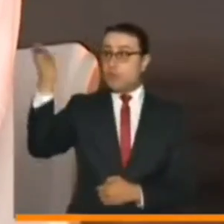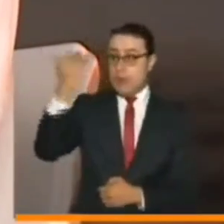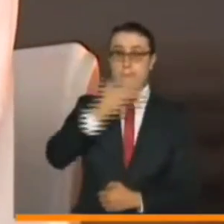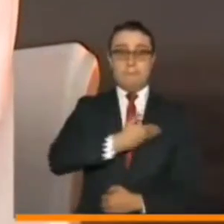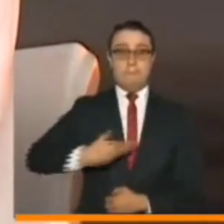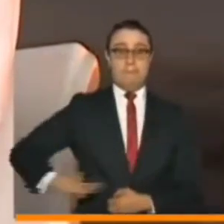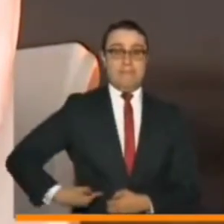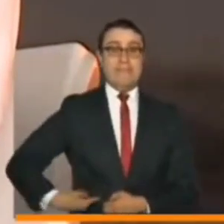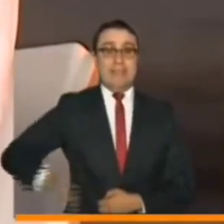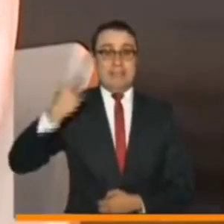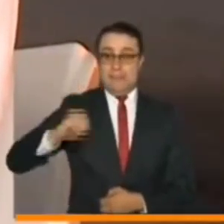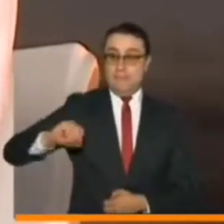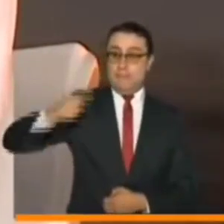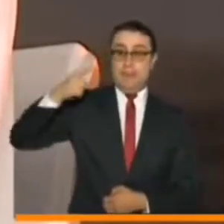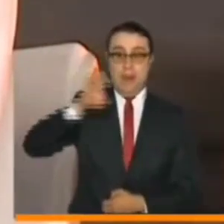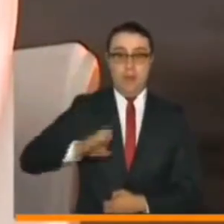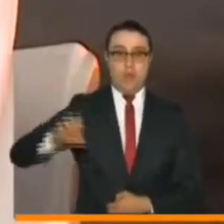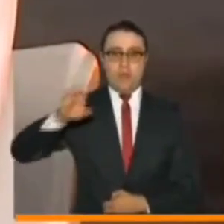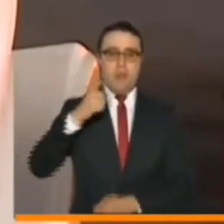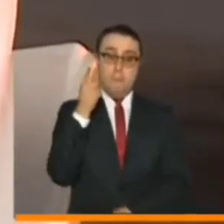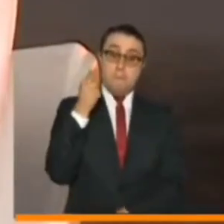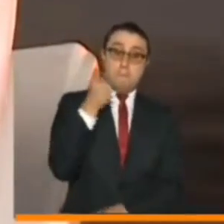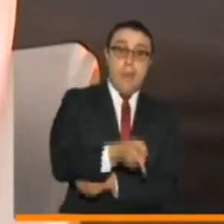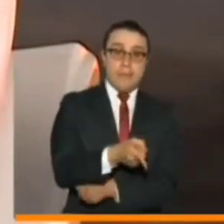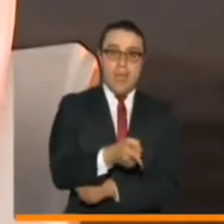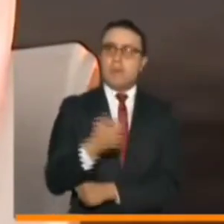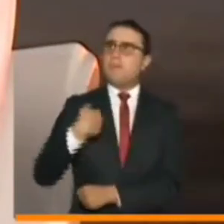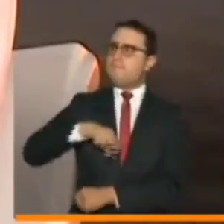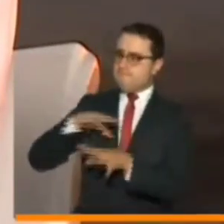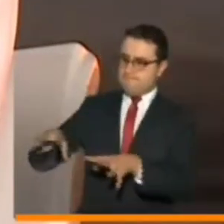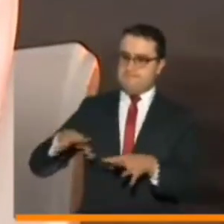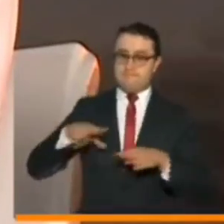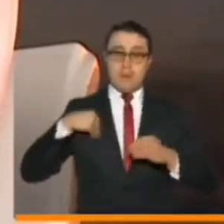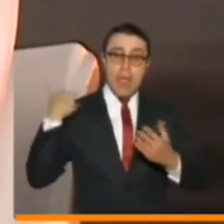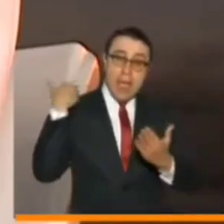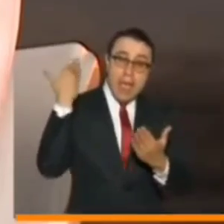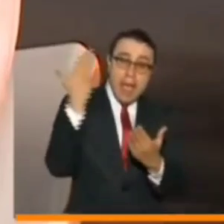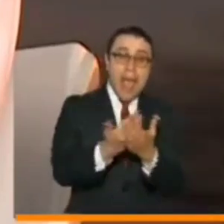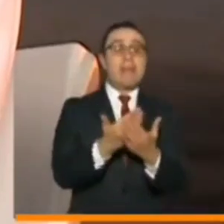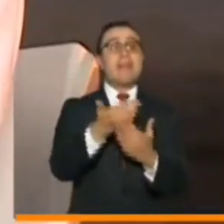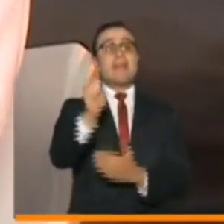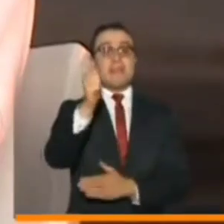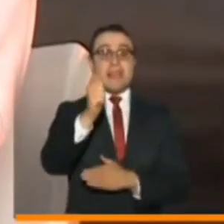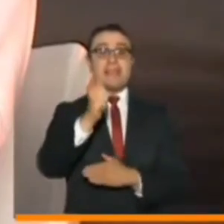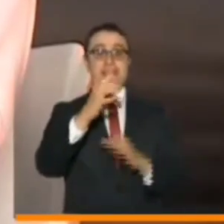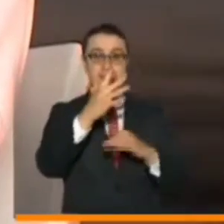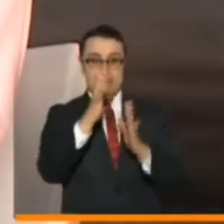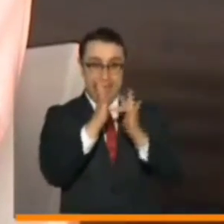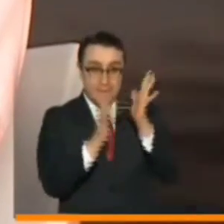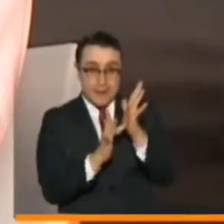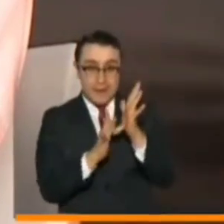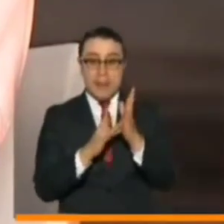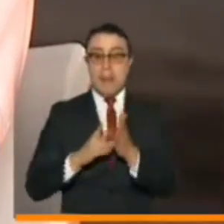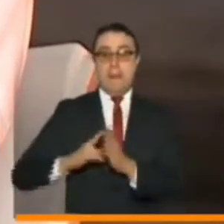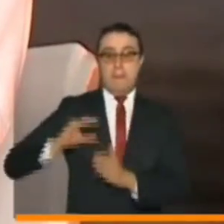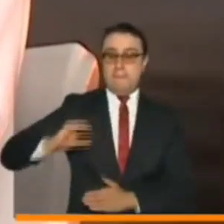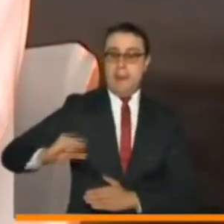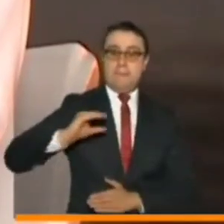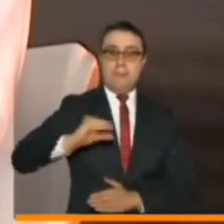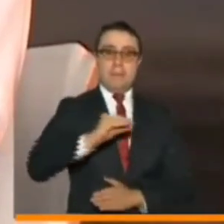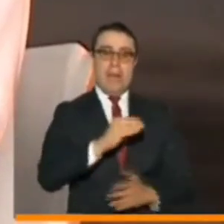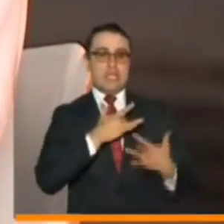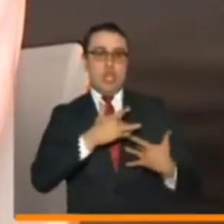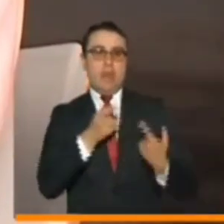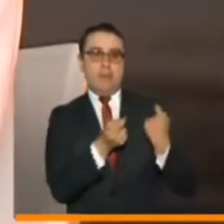presidente, desde el 1 de enero y que iremos con él hasta el 10 de abril, independientemente que estos pagos de ingreso solidario con